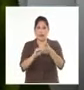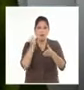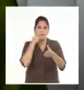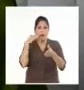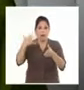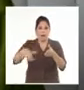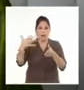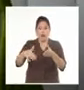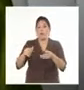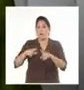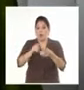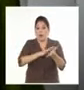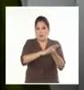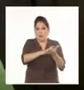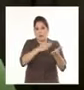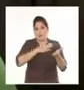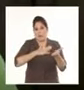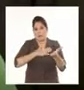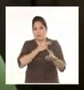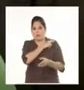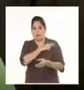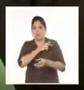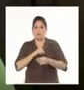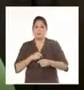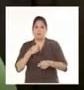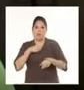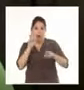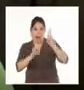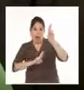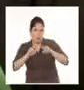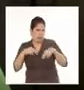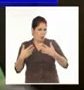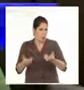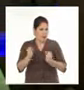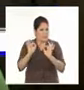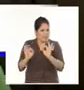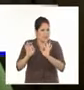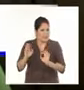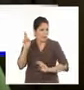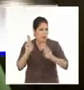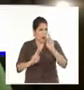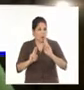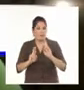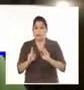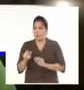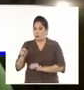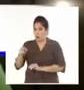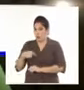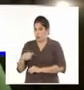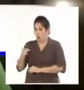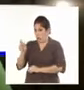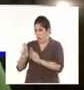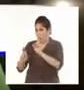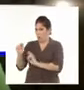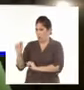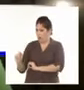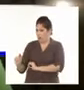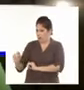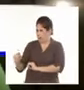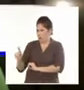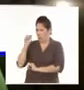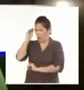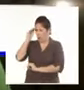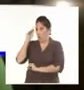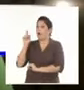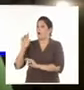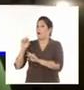permisos conferidos por sus funciones. El acuerdo que ellos tenían consistía específicamente en rebajar el consumo eléctrico de estos clientes con el objetivo de